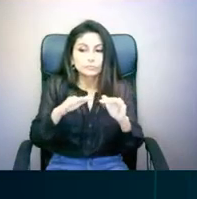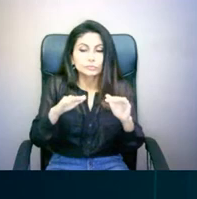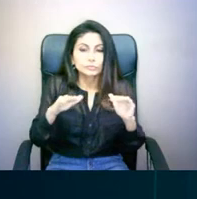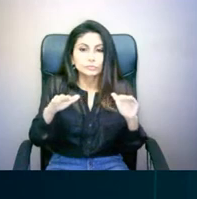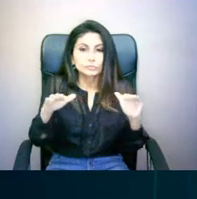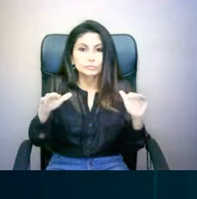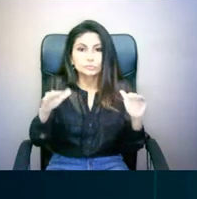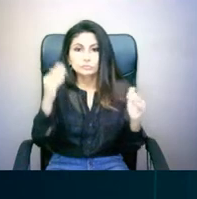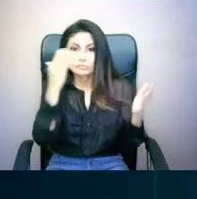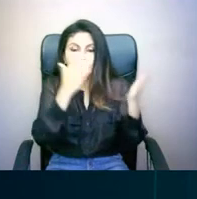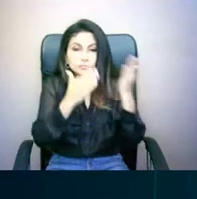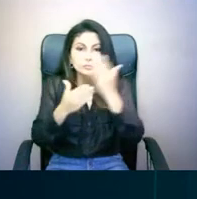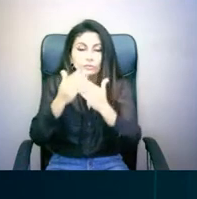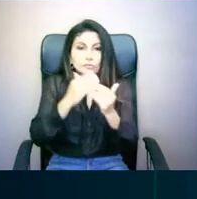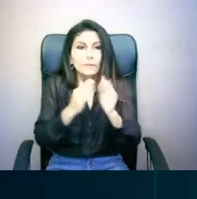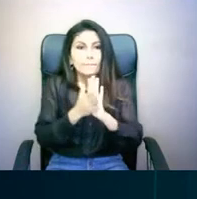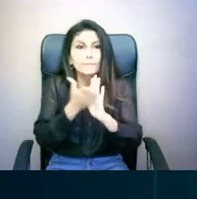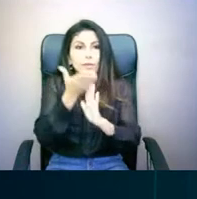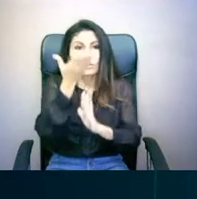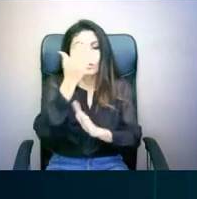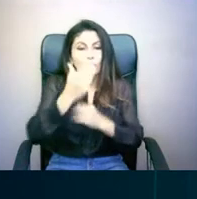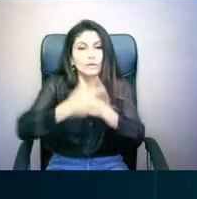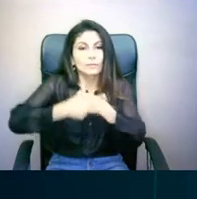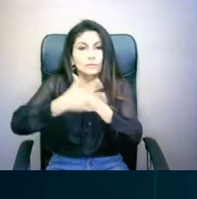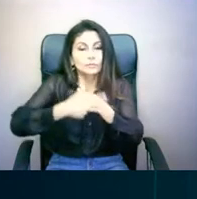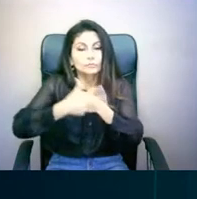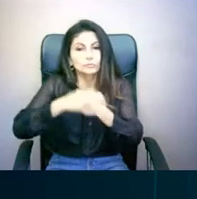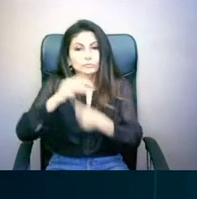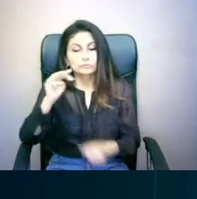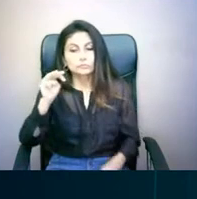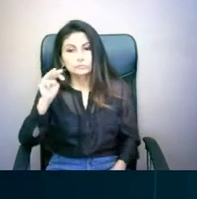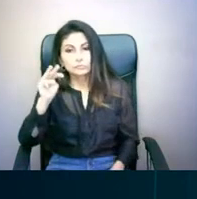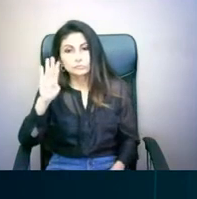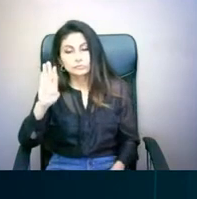pudiendo como mejorar la producción de metano, del biogás.